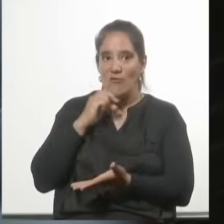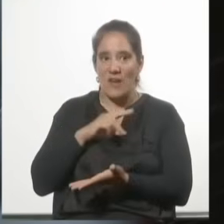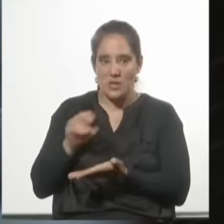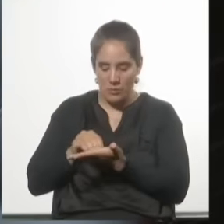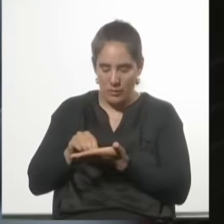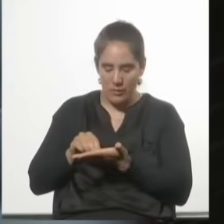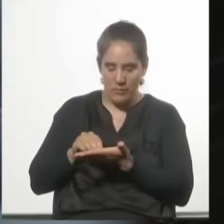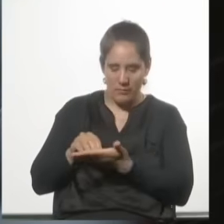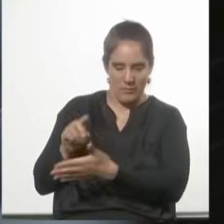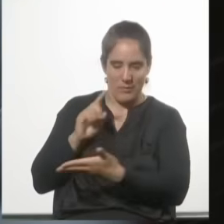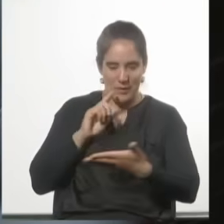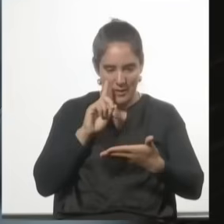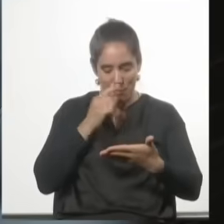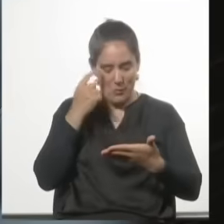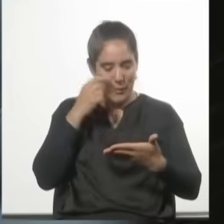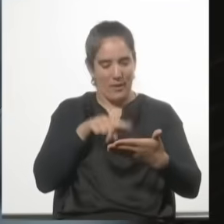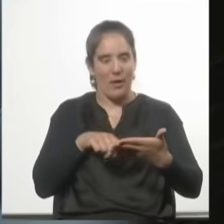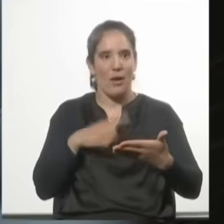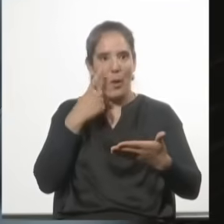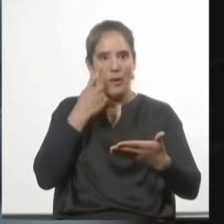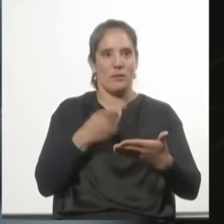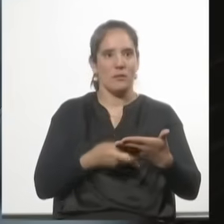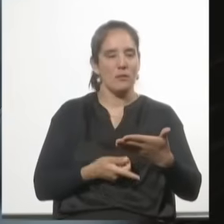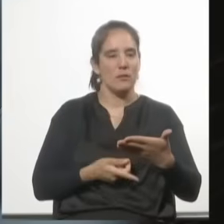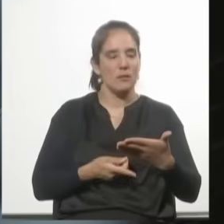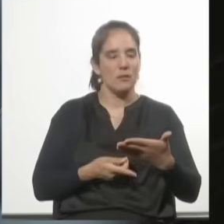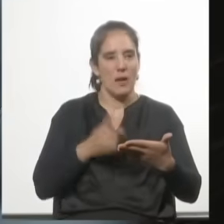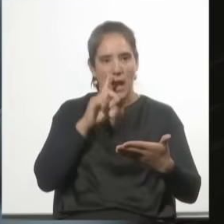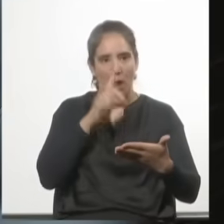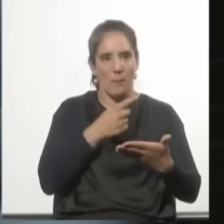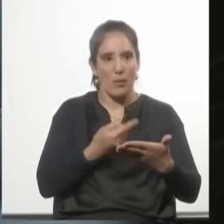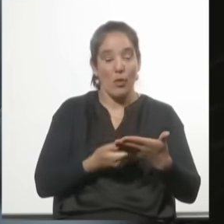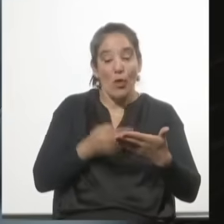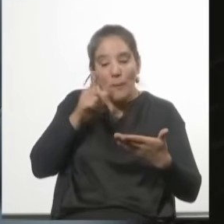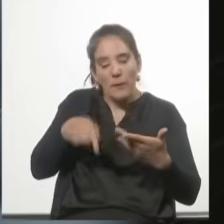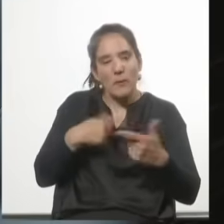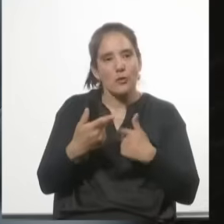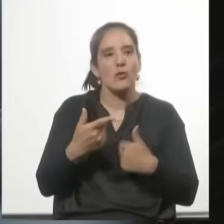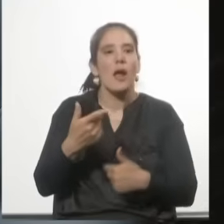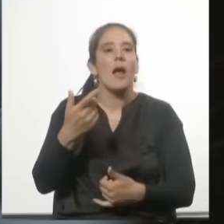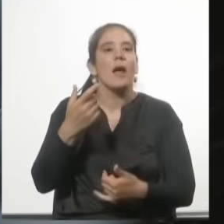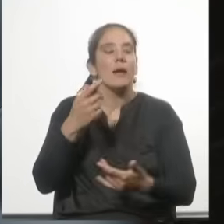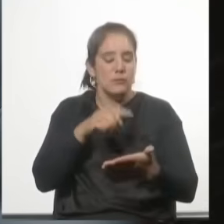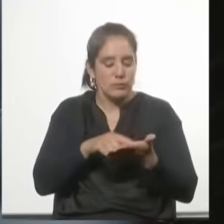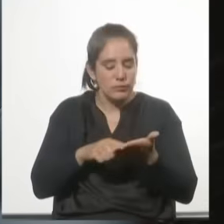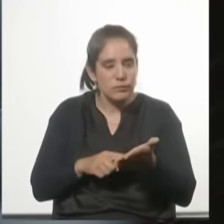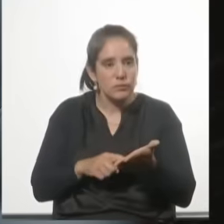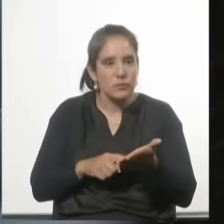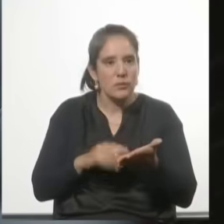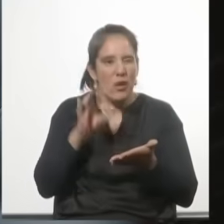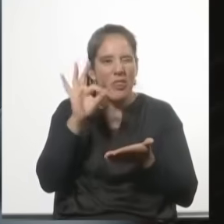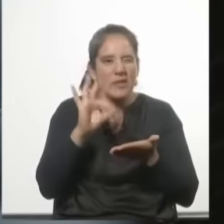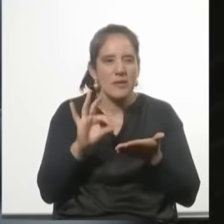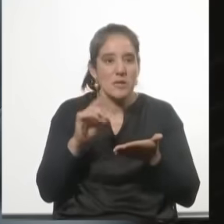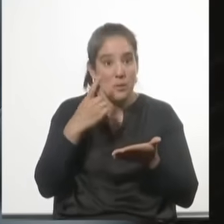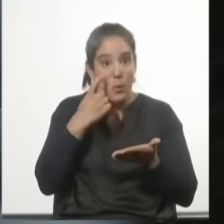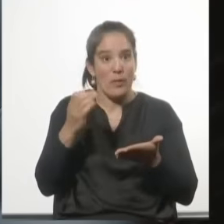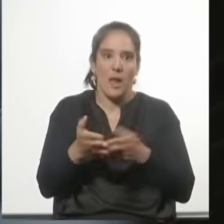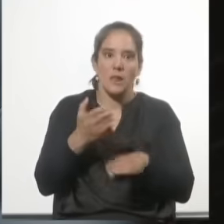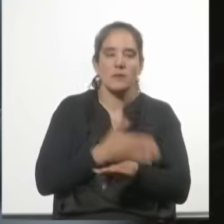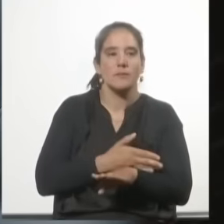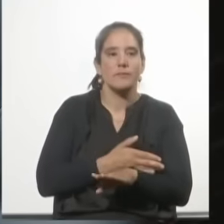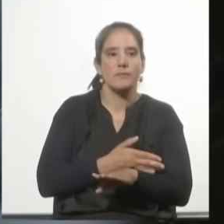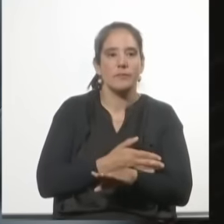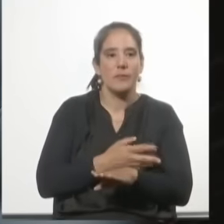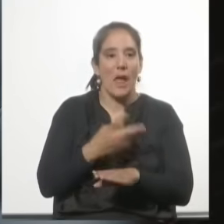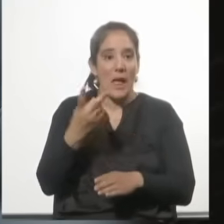rápida lectura superficial. Por otra parte, se señala otro dato que no debió tampoco haber pasado inadvertido.